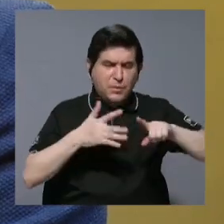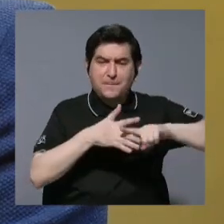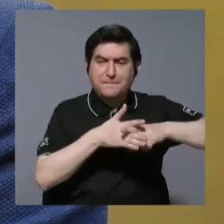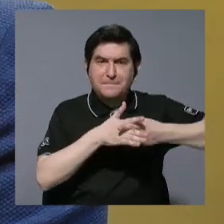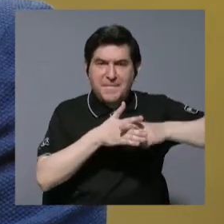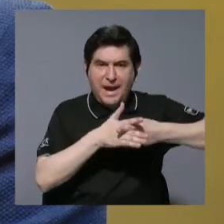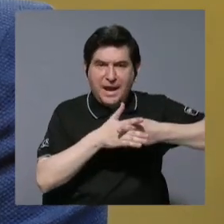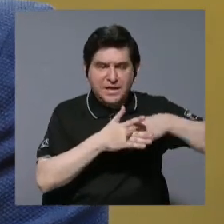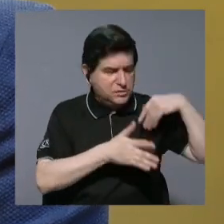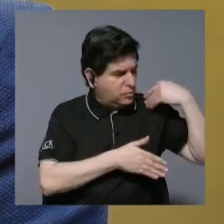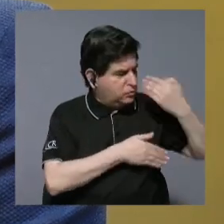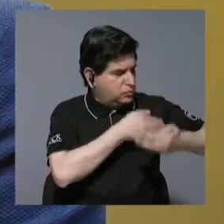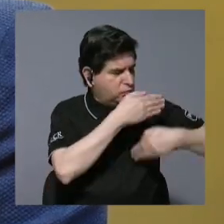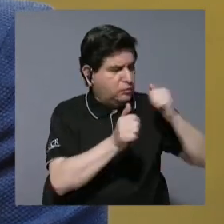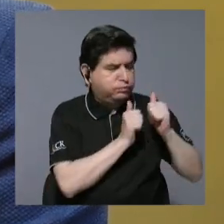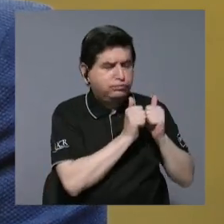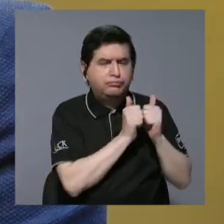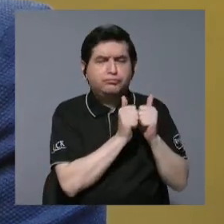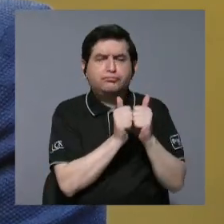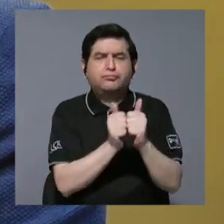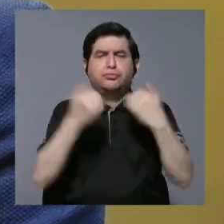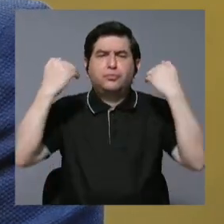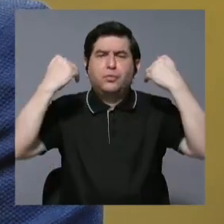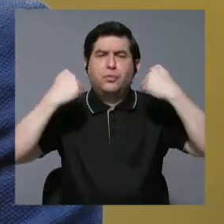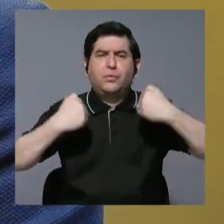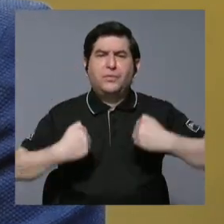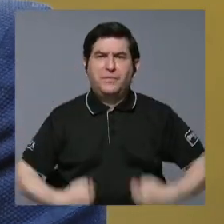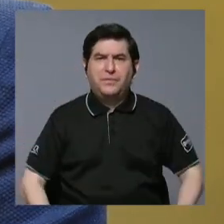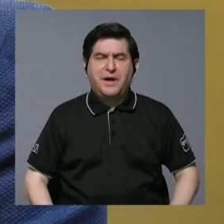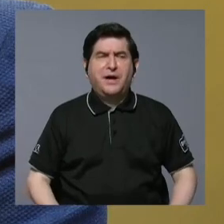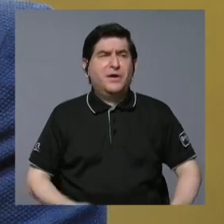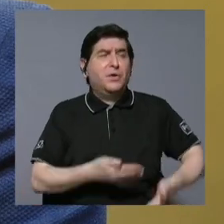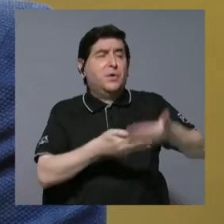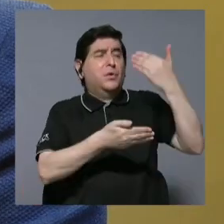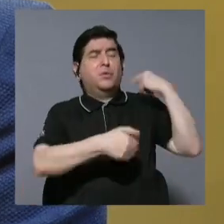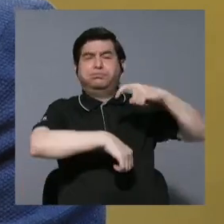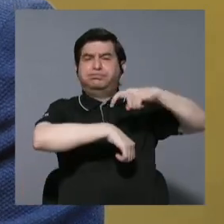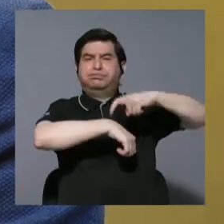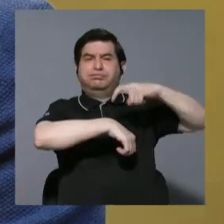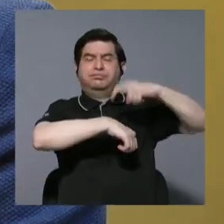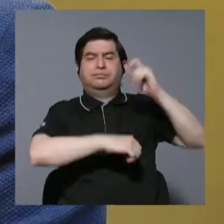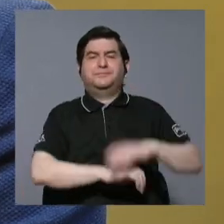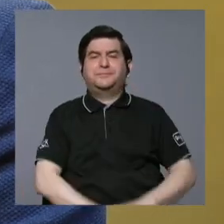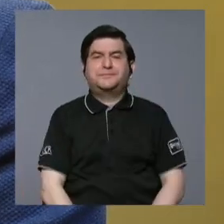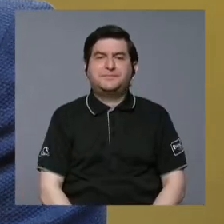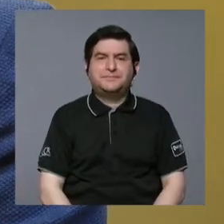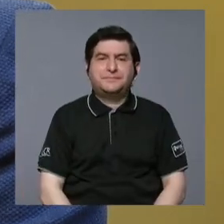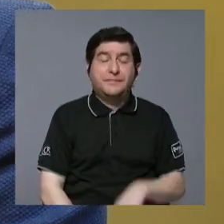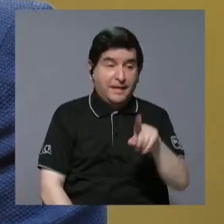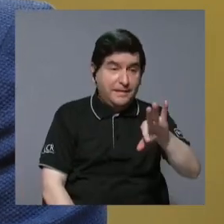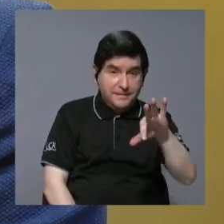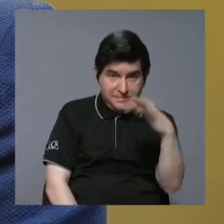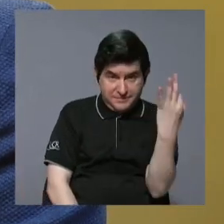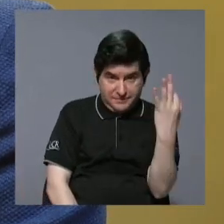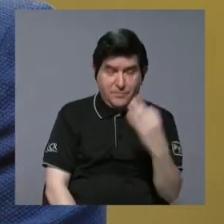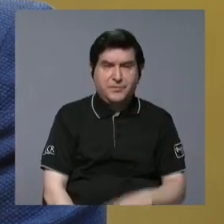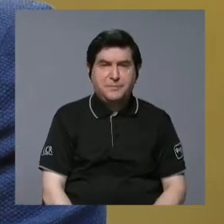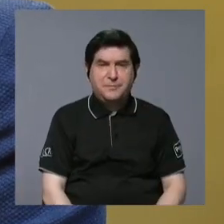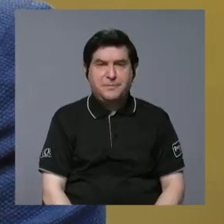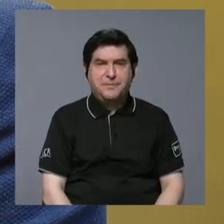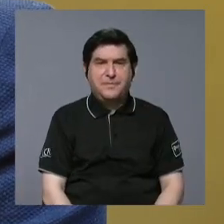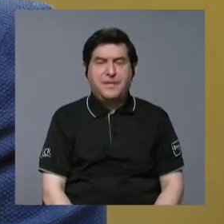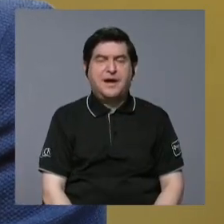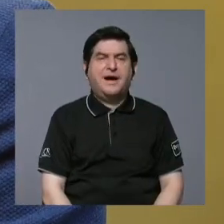mecanismos evolutivos que nos acompañan como seres humanos desde tiempos ancestrales, de tal manera que apelar